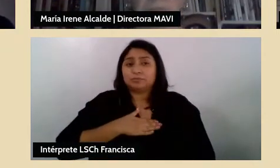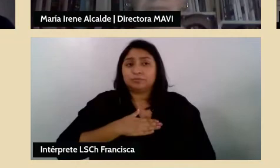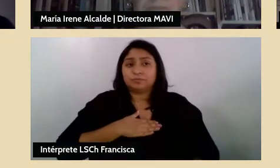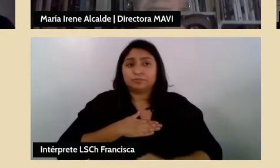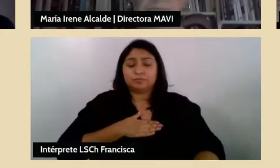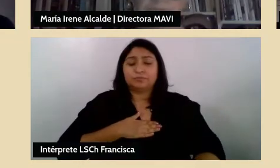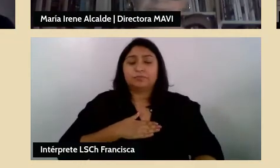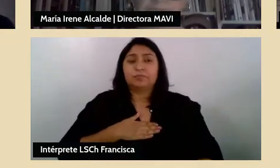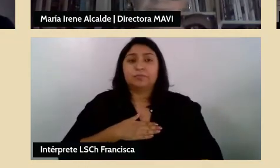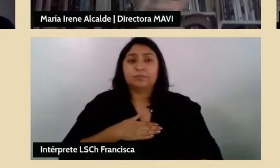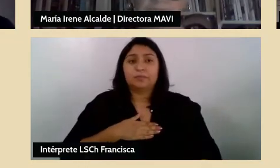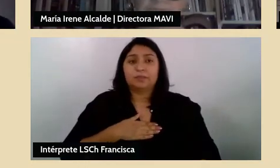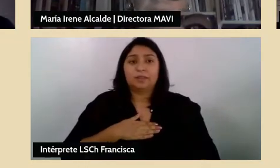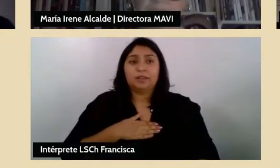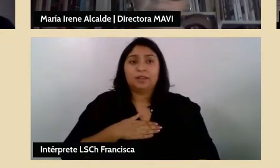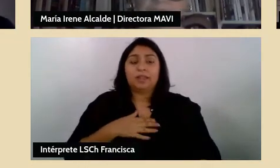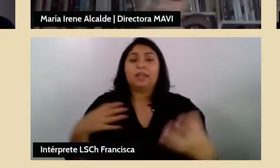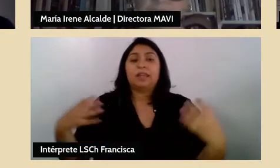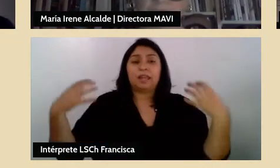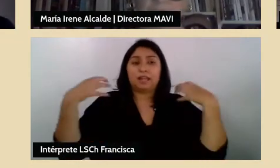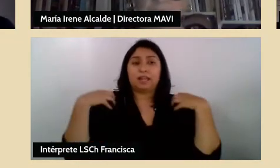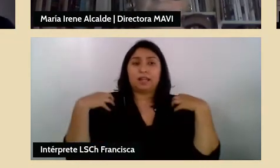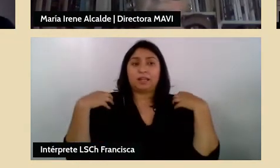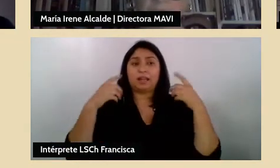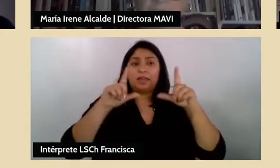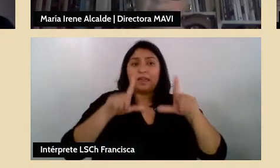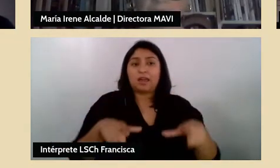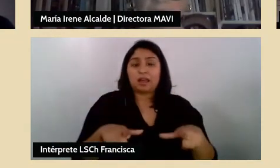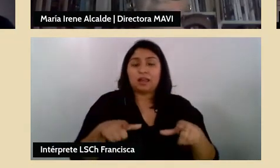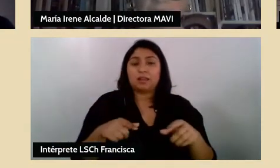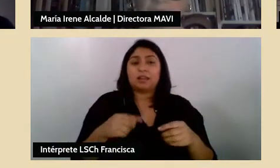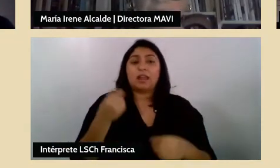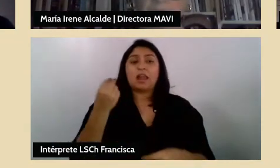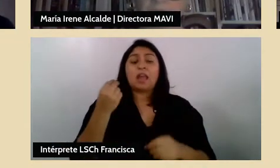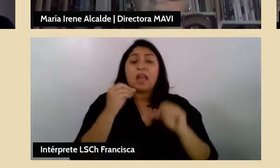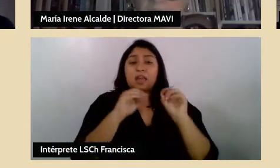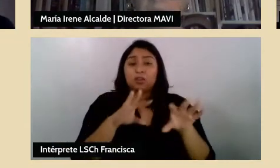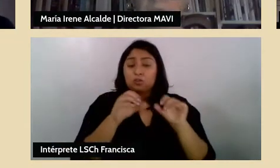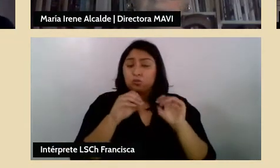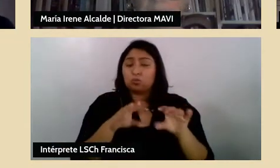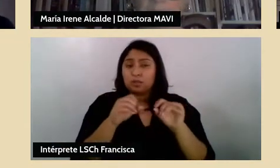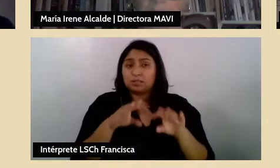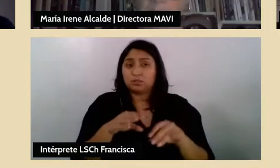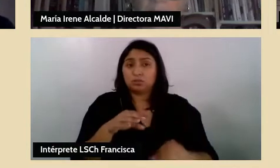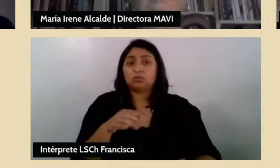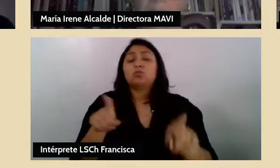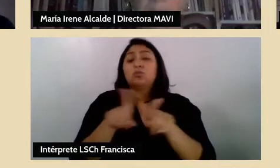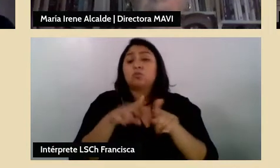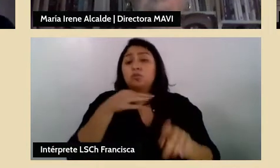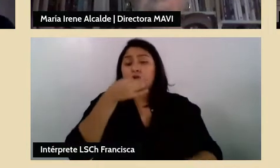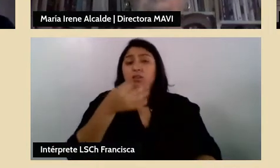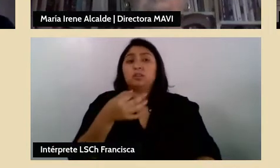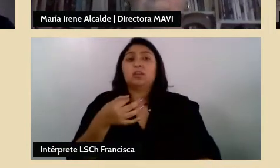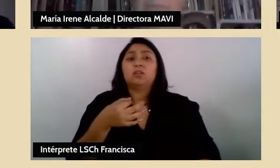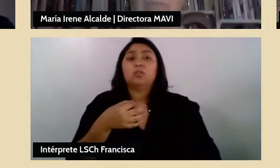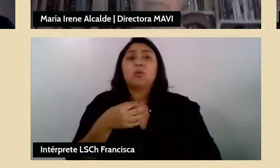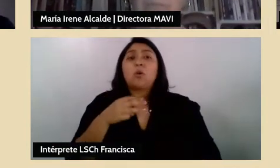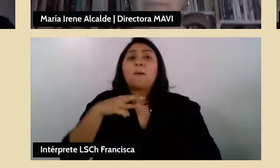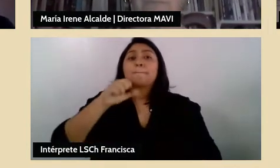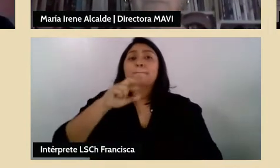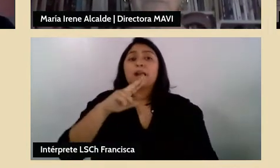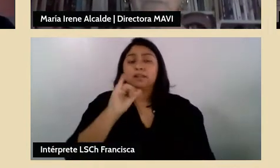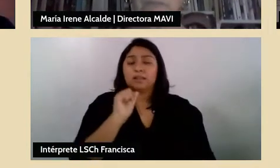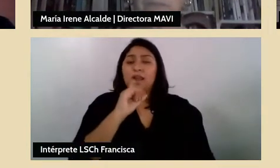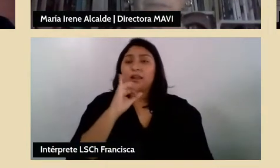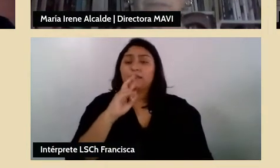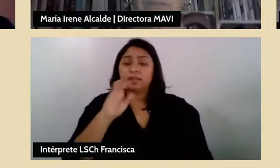como encargada del área de educación, ha sido como lo que decía María Irene, ha habido mucha generosidad